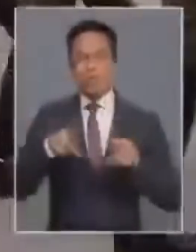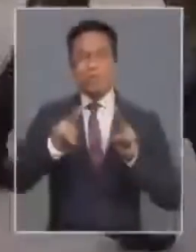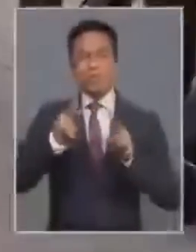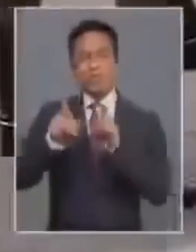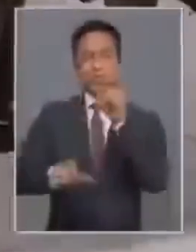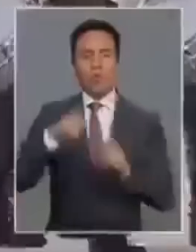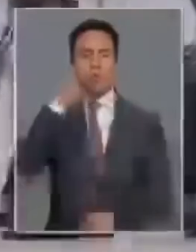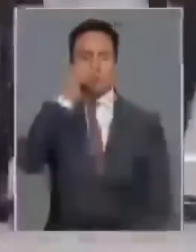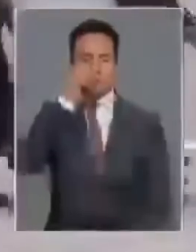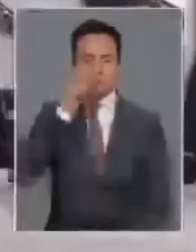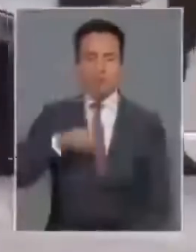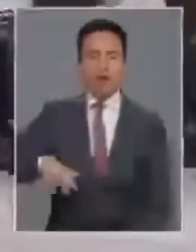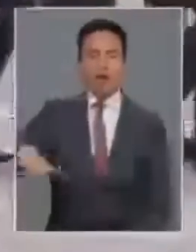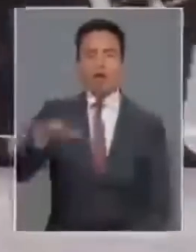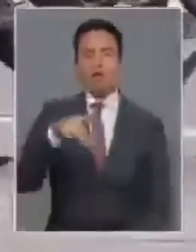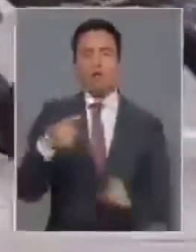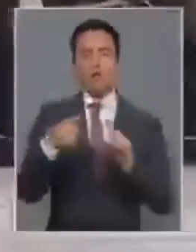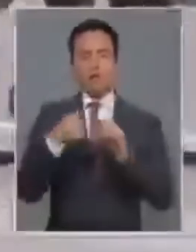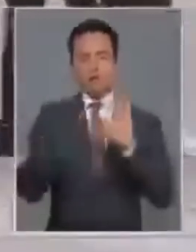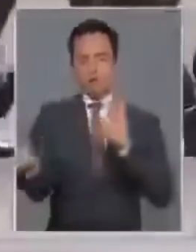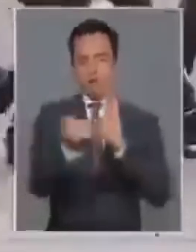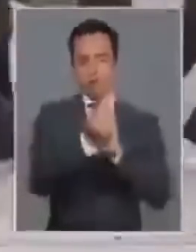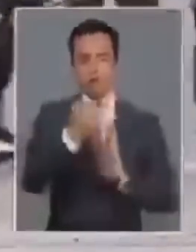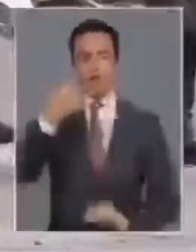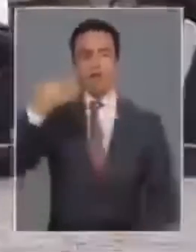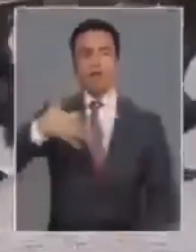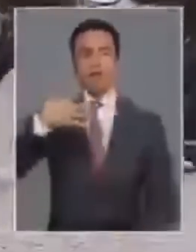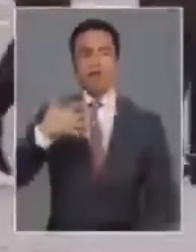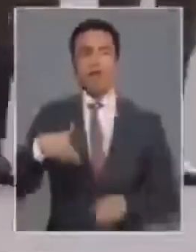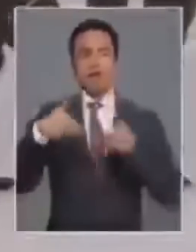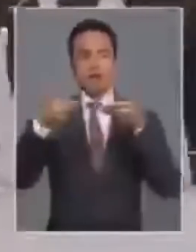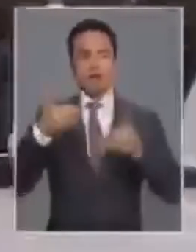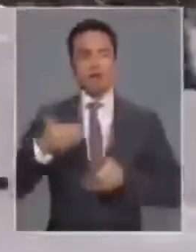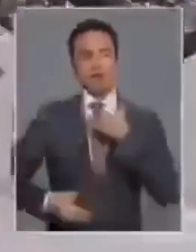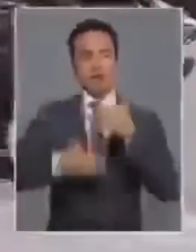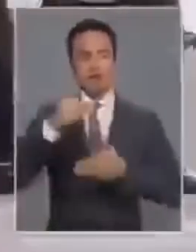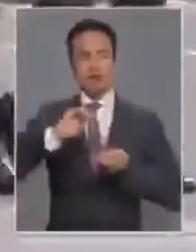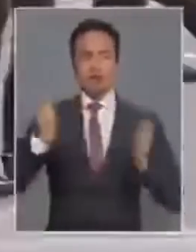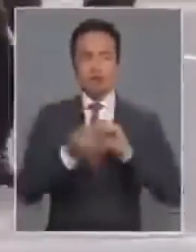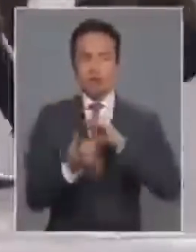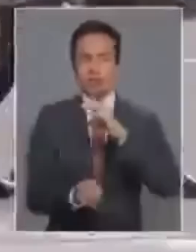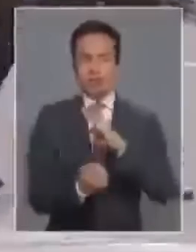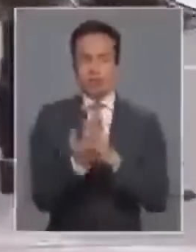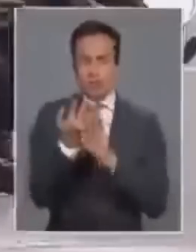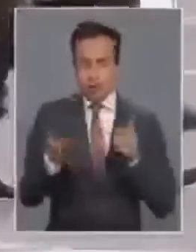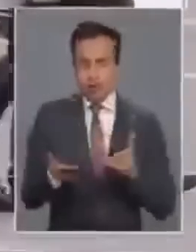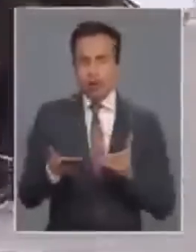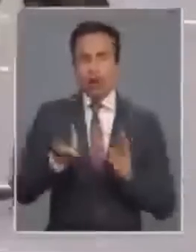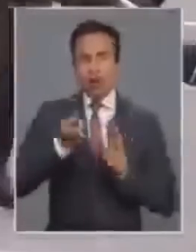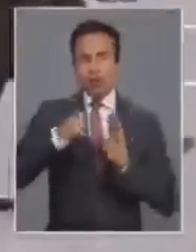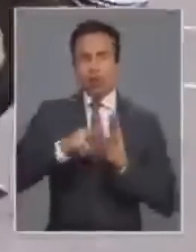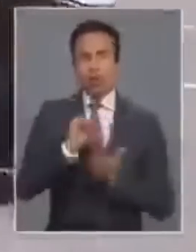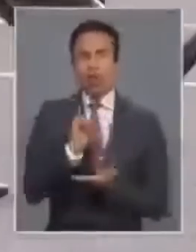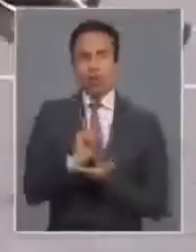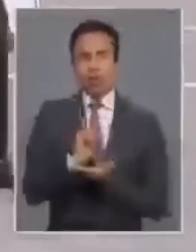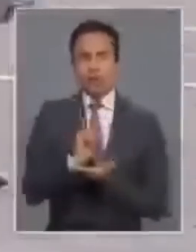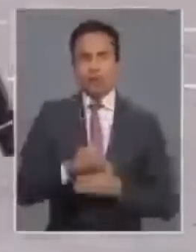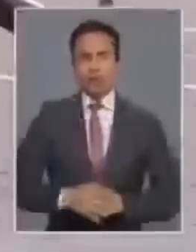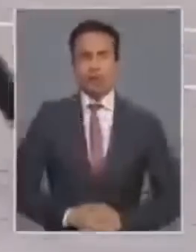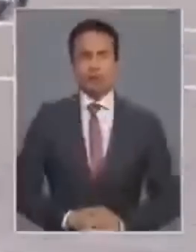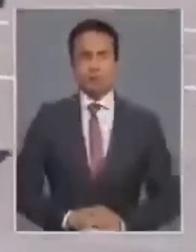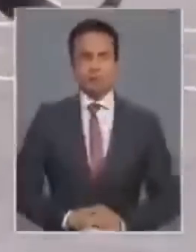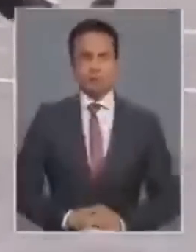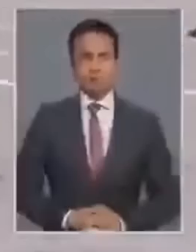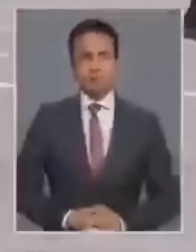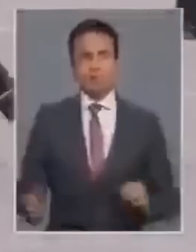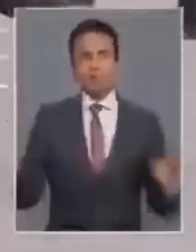derechos humanos, uno de los sellos fundamentales del actual proceso de modernización y reforma institucional.